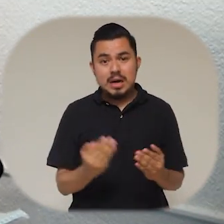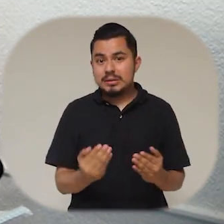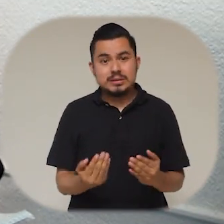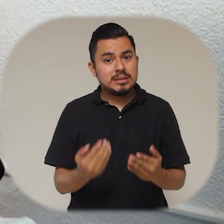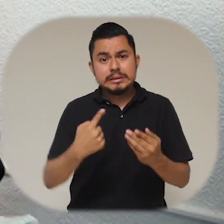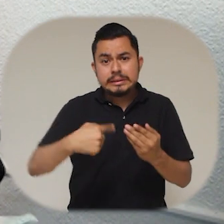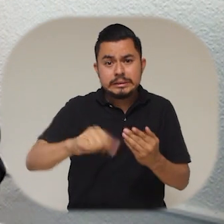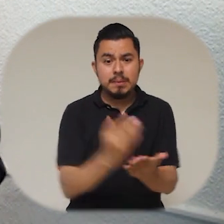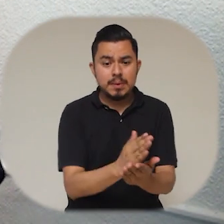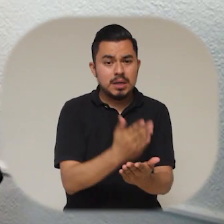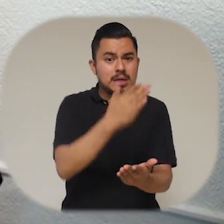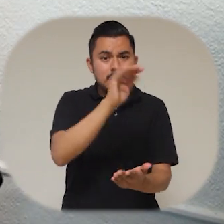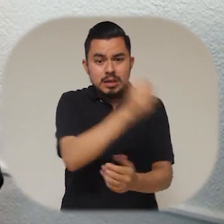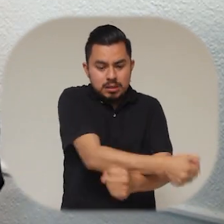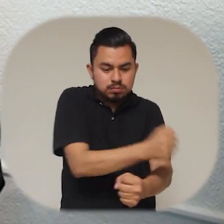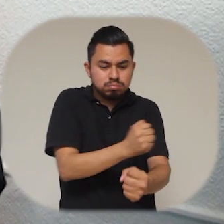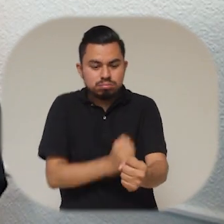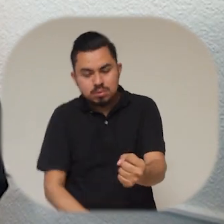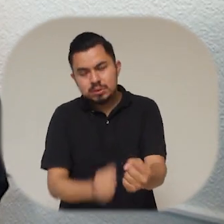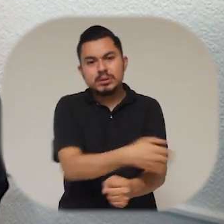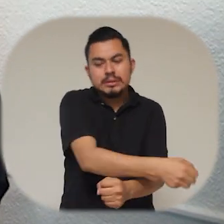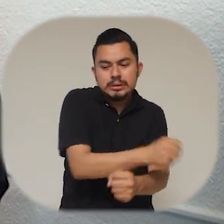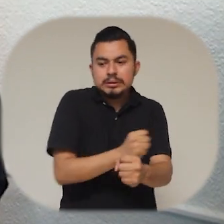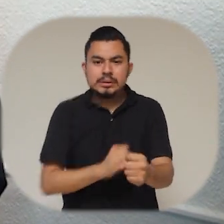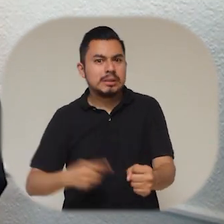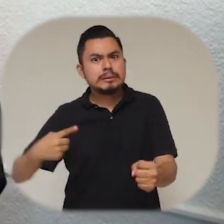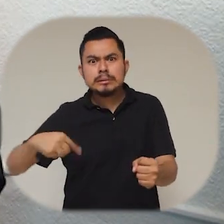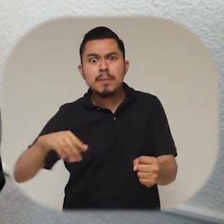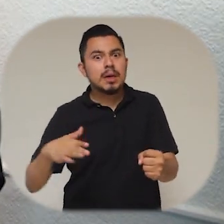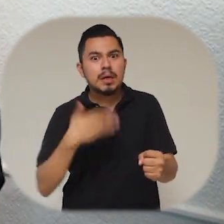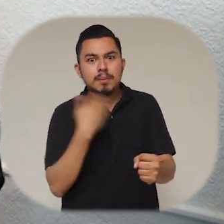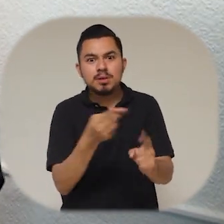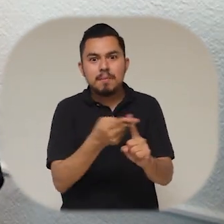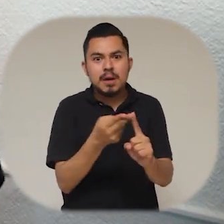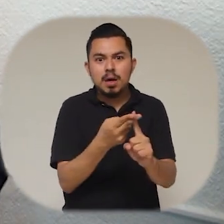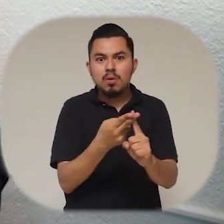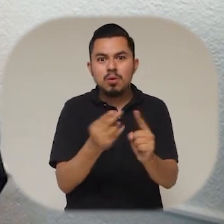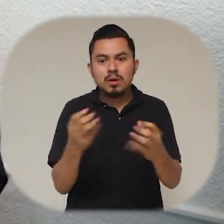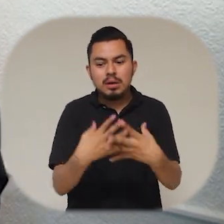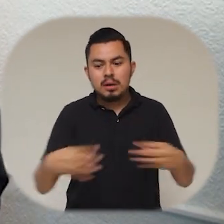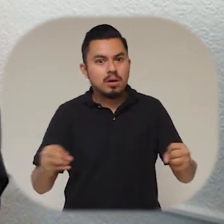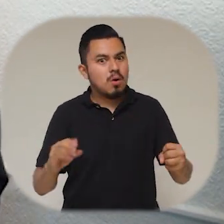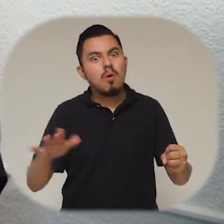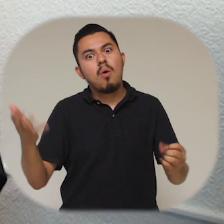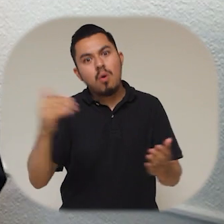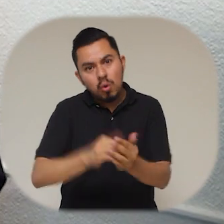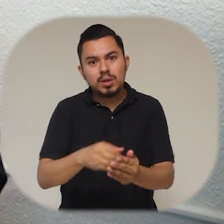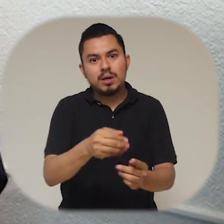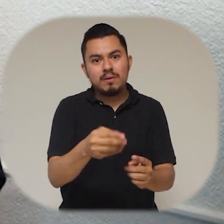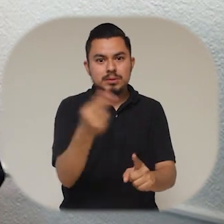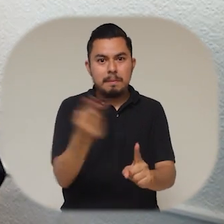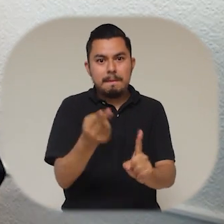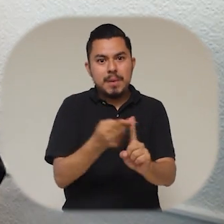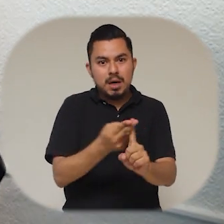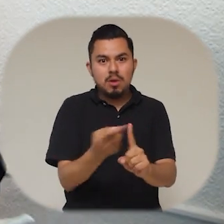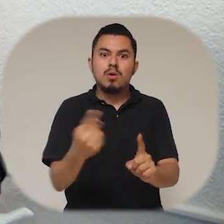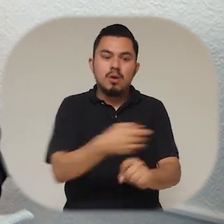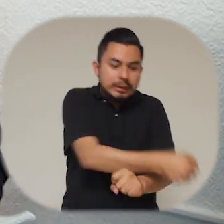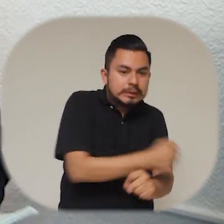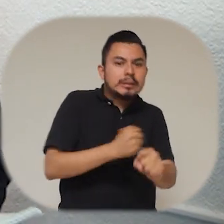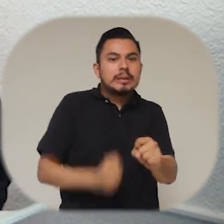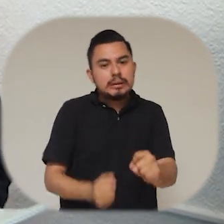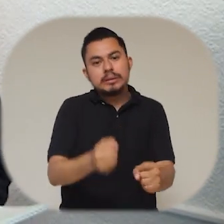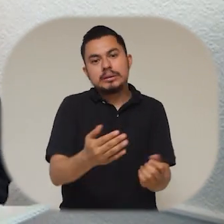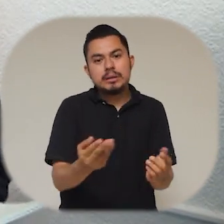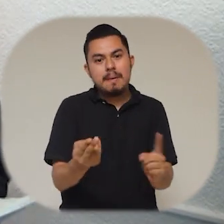quitar los pecados. Así que este sacrificio que dan los sacerdotes era un